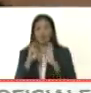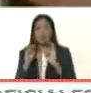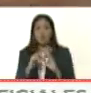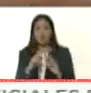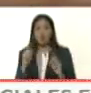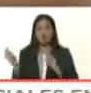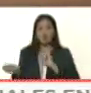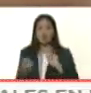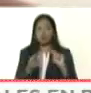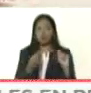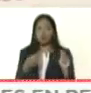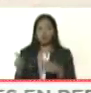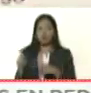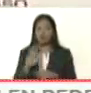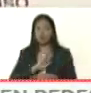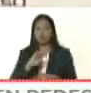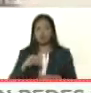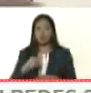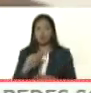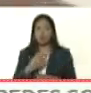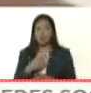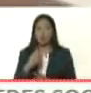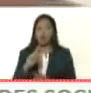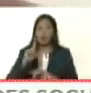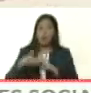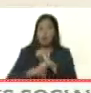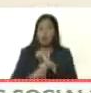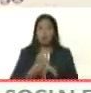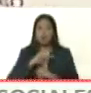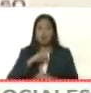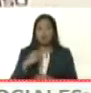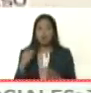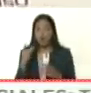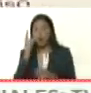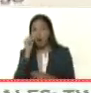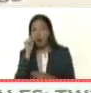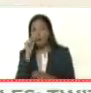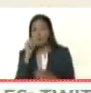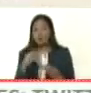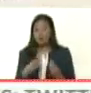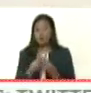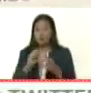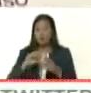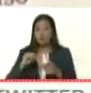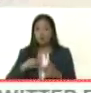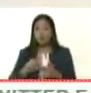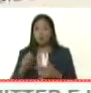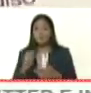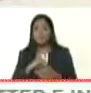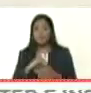Guaidó, de las juntas de tu hermano Gustavo Guaidó con